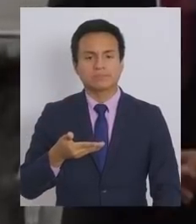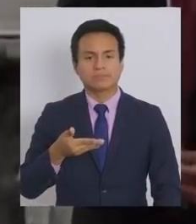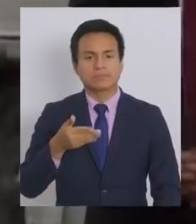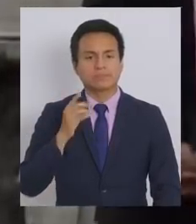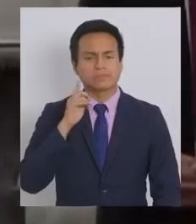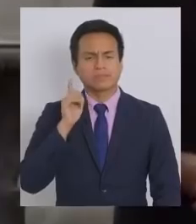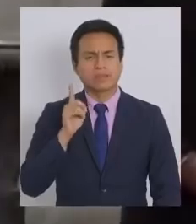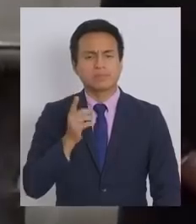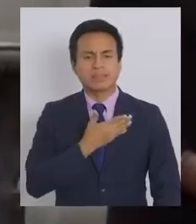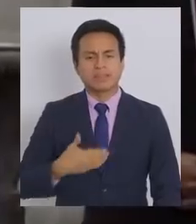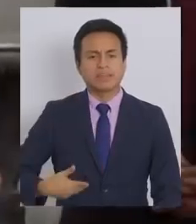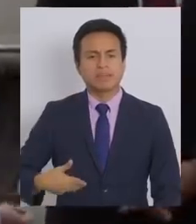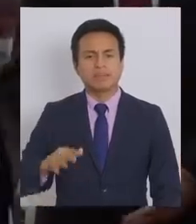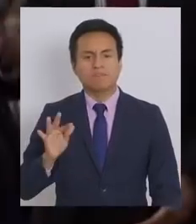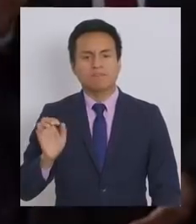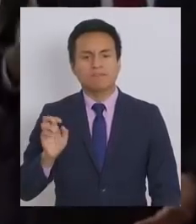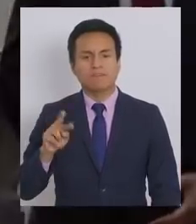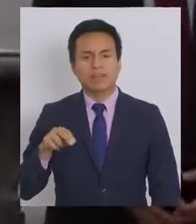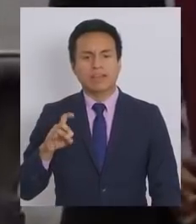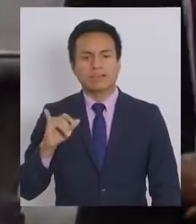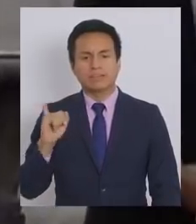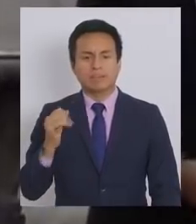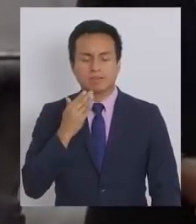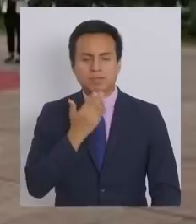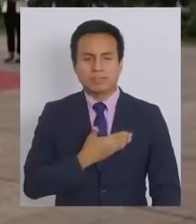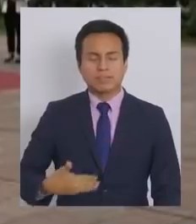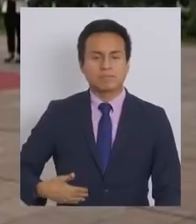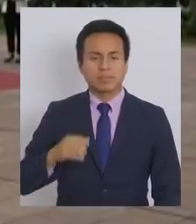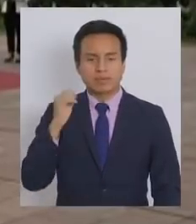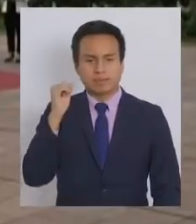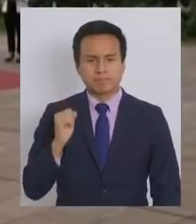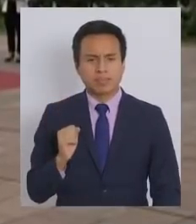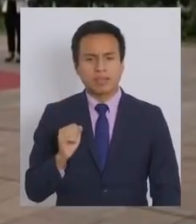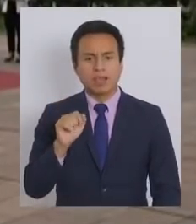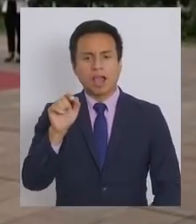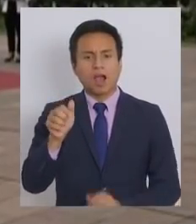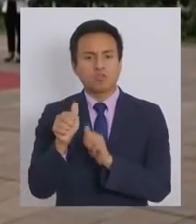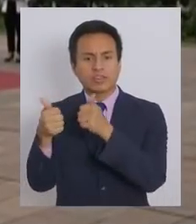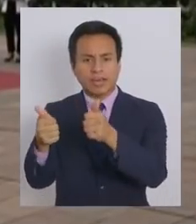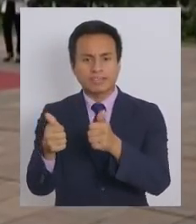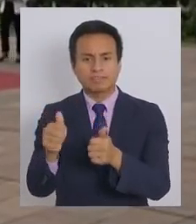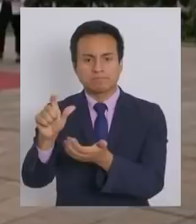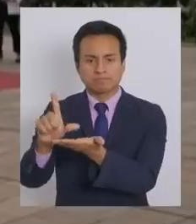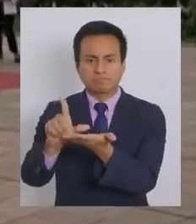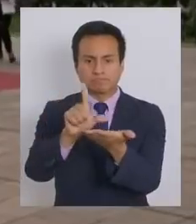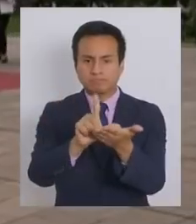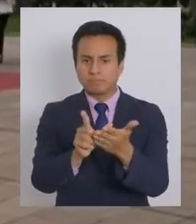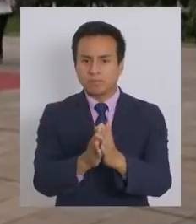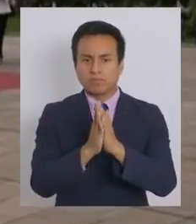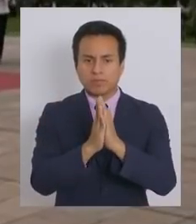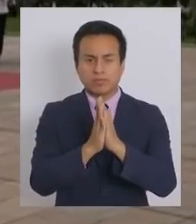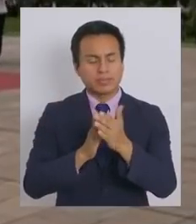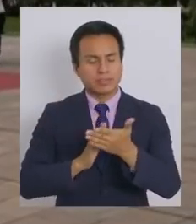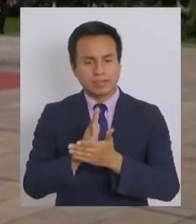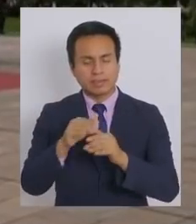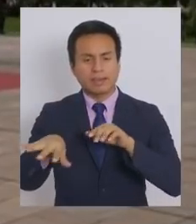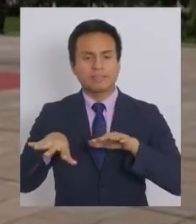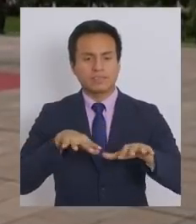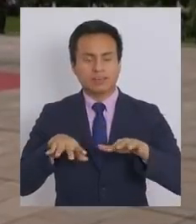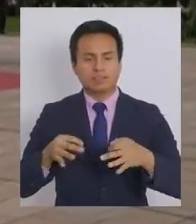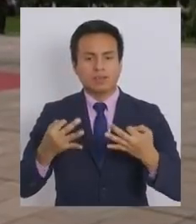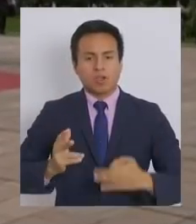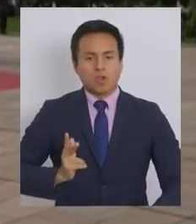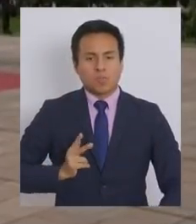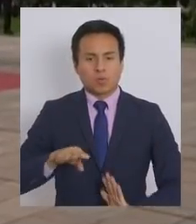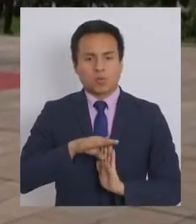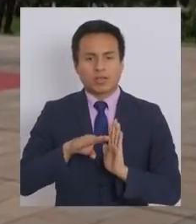presidente Fernández y el presidente Piñera. Ubicamos a las autoridades donde corresponde, por favor, para iniciar esta actividad protocolar